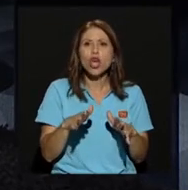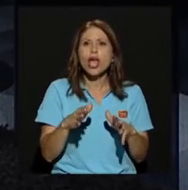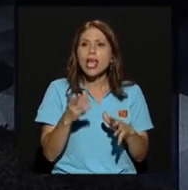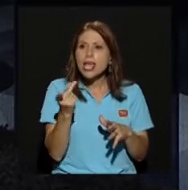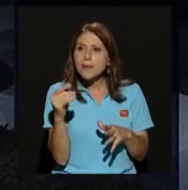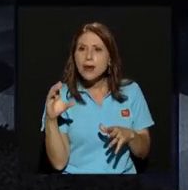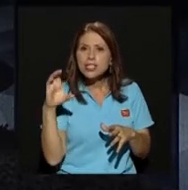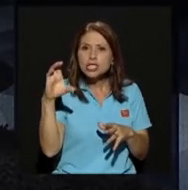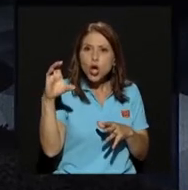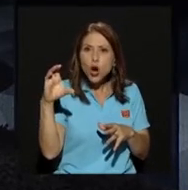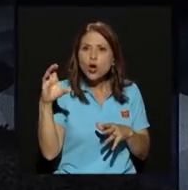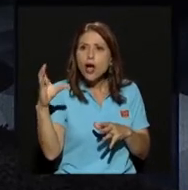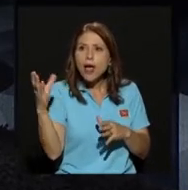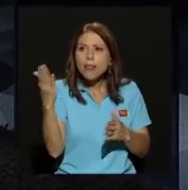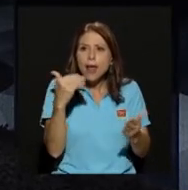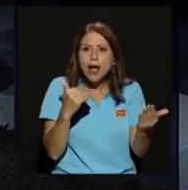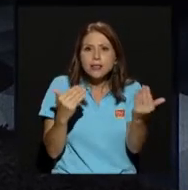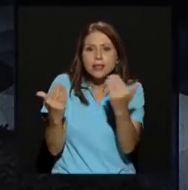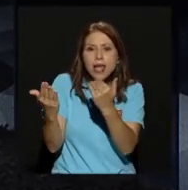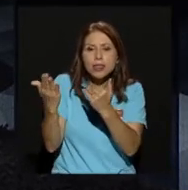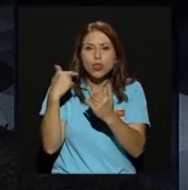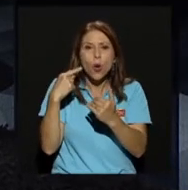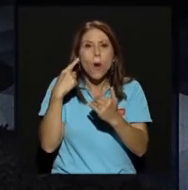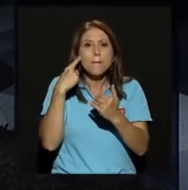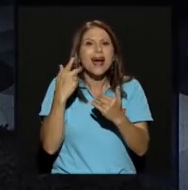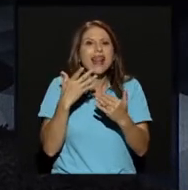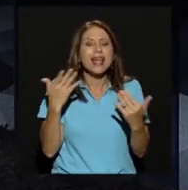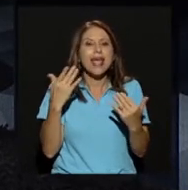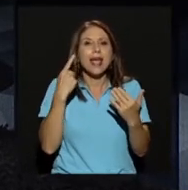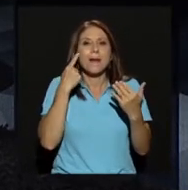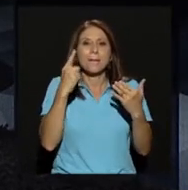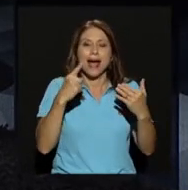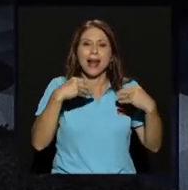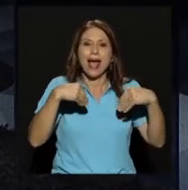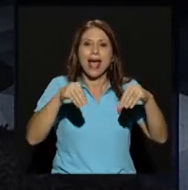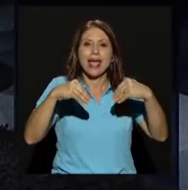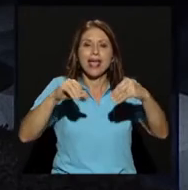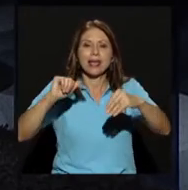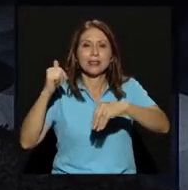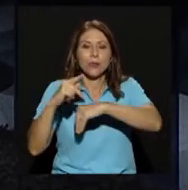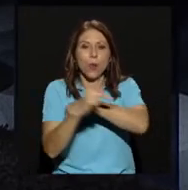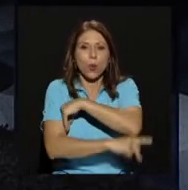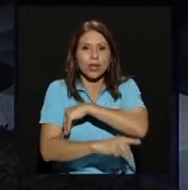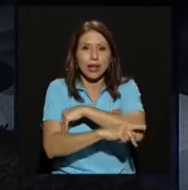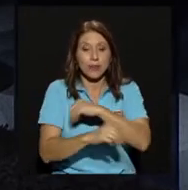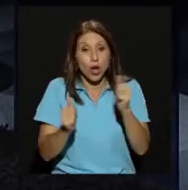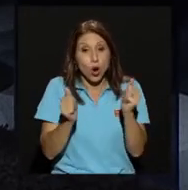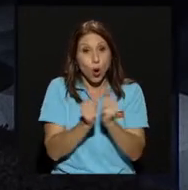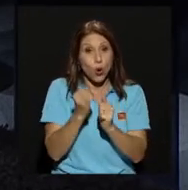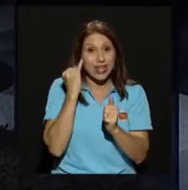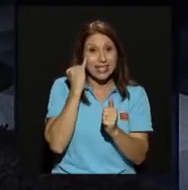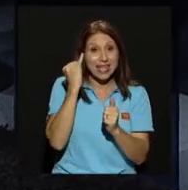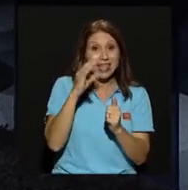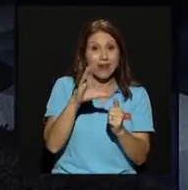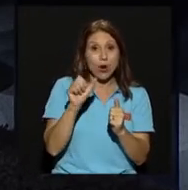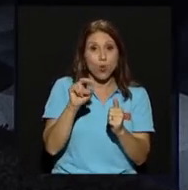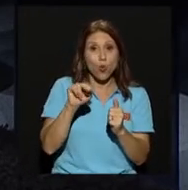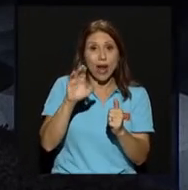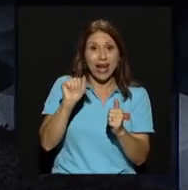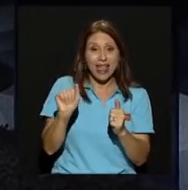para que se dedicara a exportar a esos mercados junto con la iniciativa de la cuenca del caribe costa rica tomó